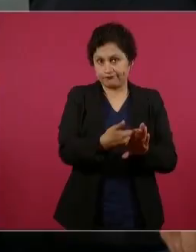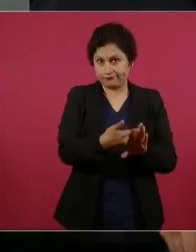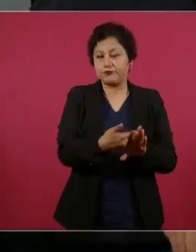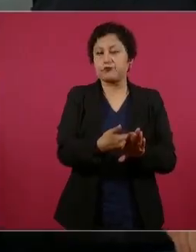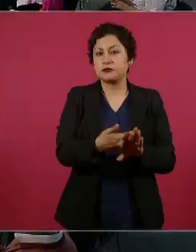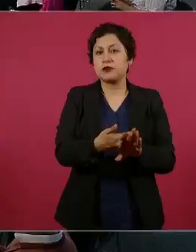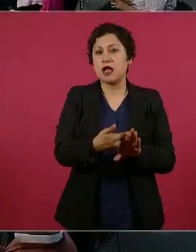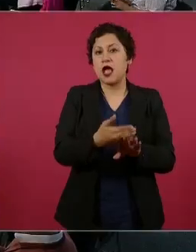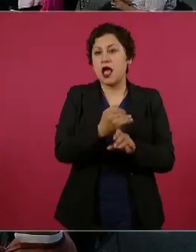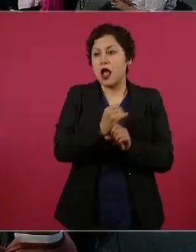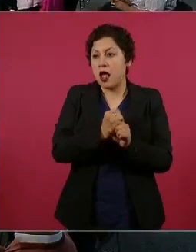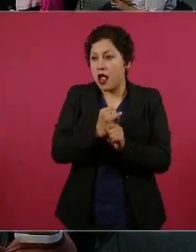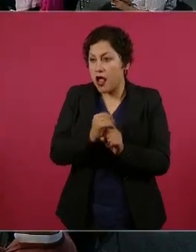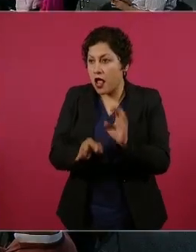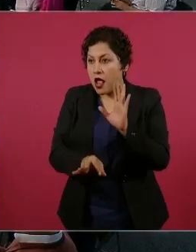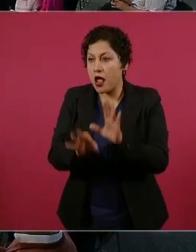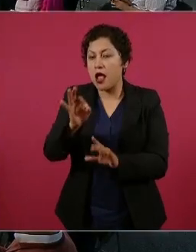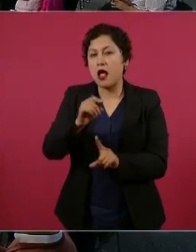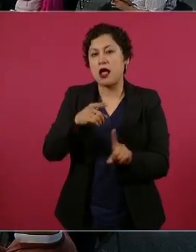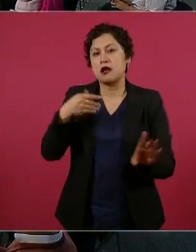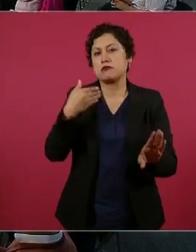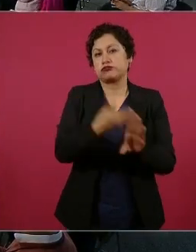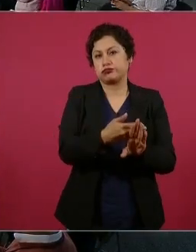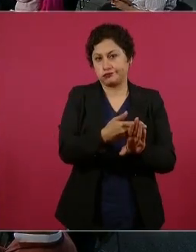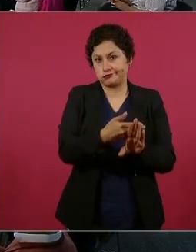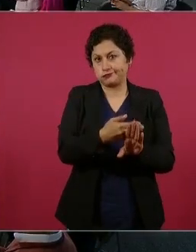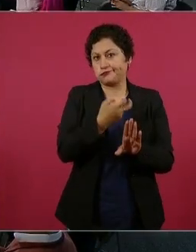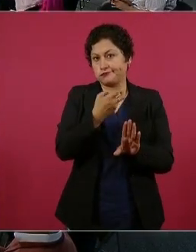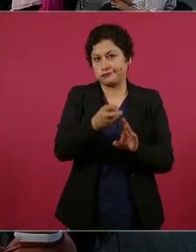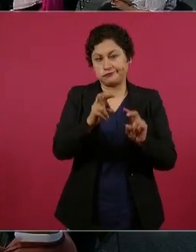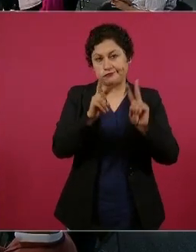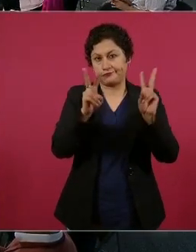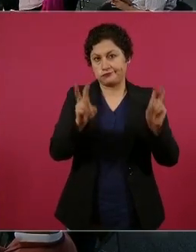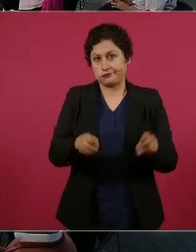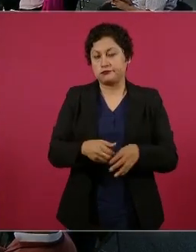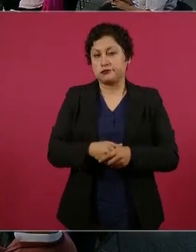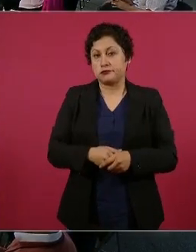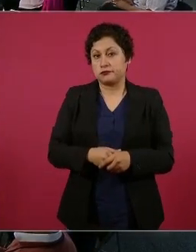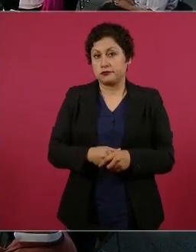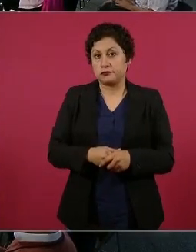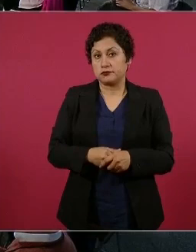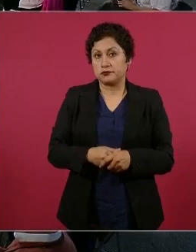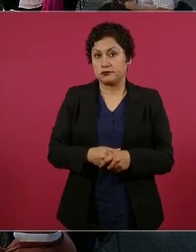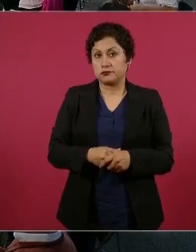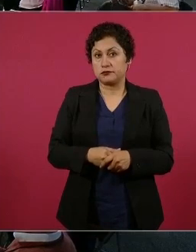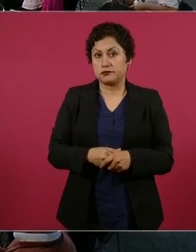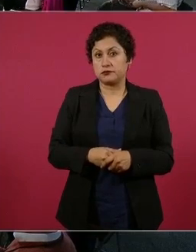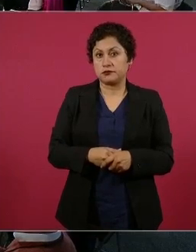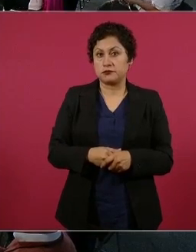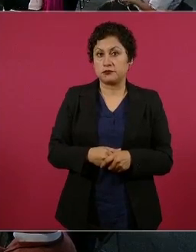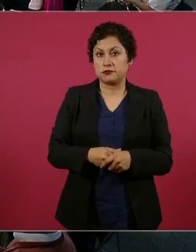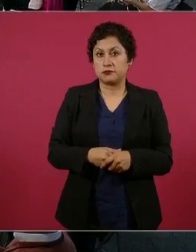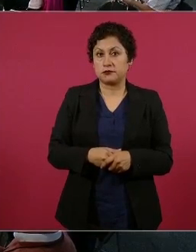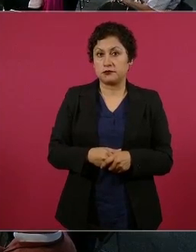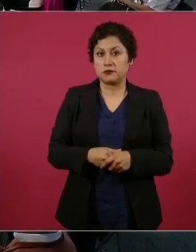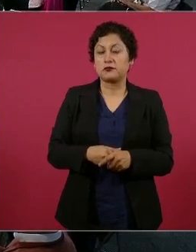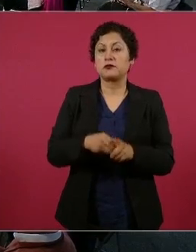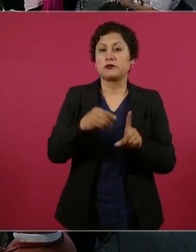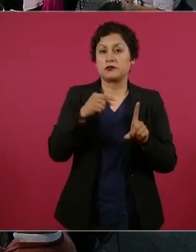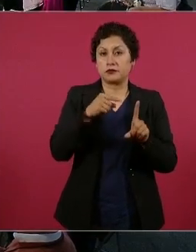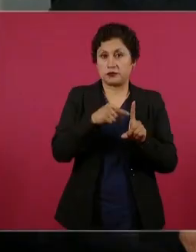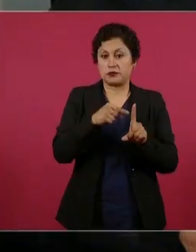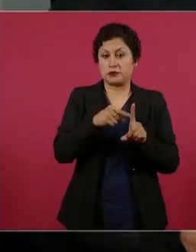que encontraron pues fue acusarlo de acoso. Él ya se le dieron